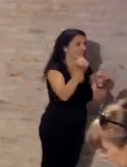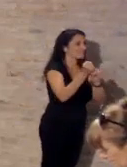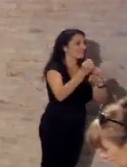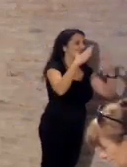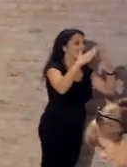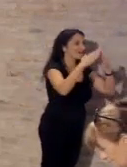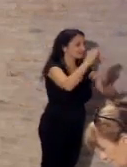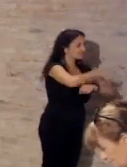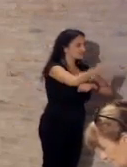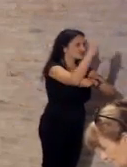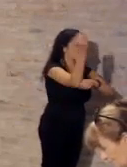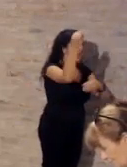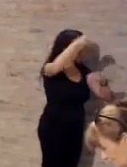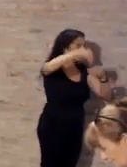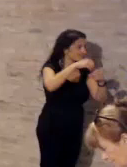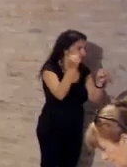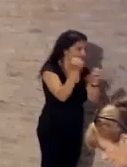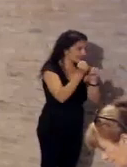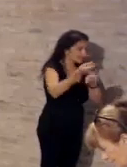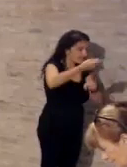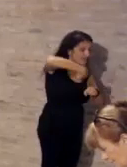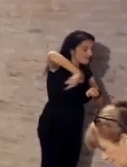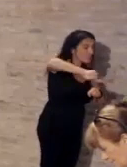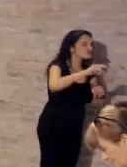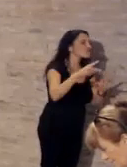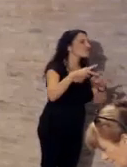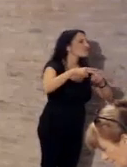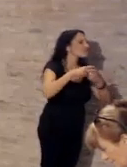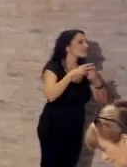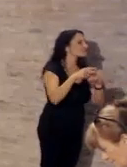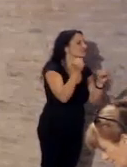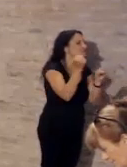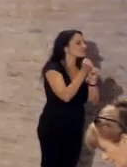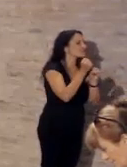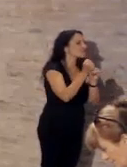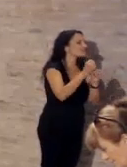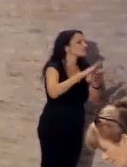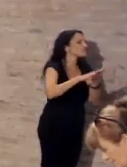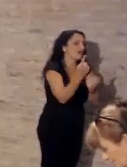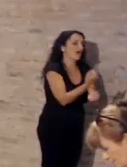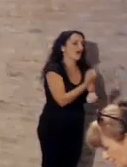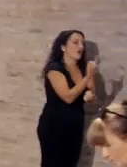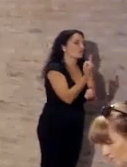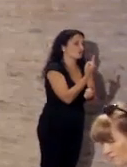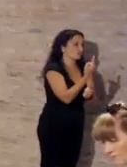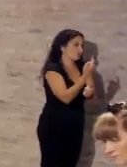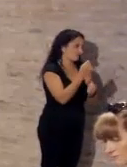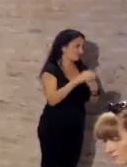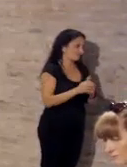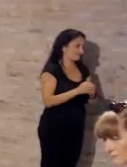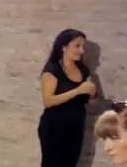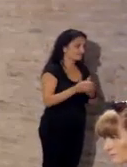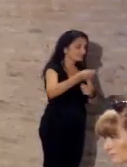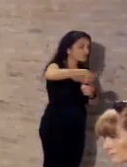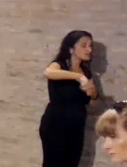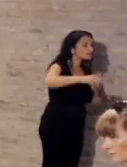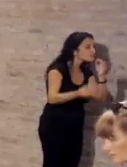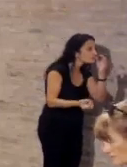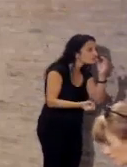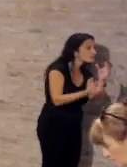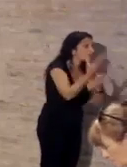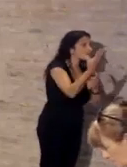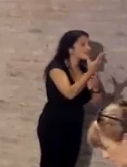naciente donde integran la comisión de usuarios y el taller de derechos y autonomía Son miembros fundadoras de la